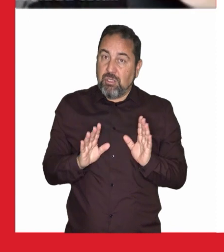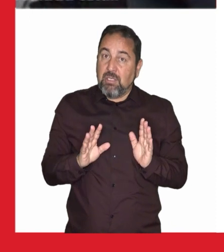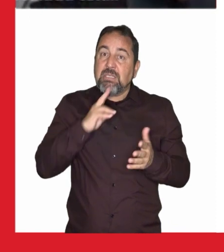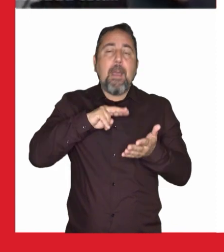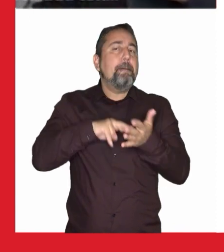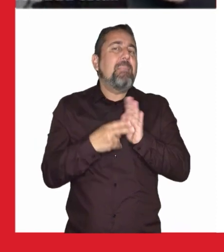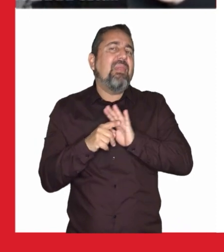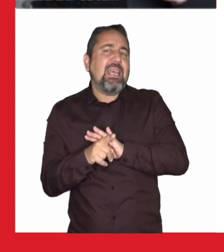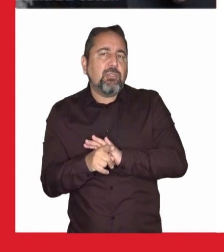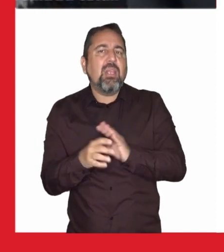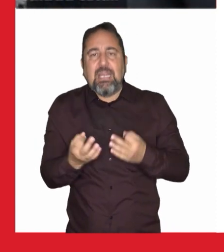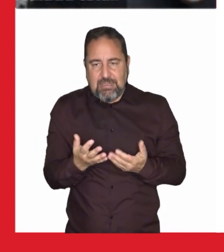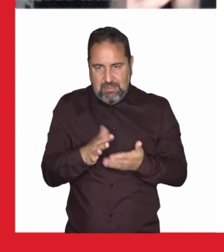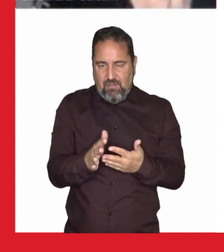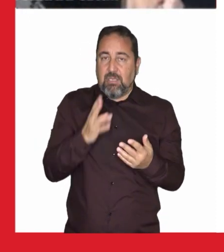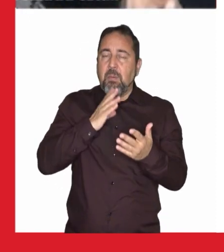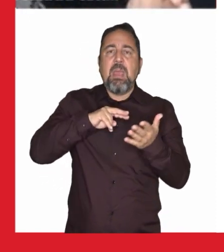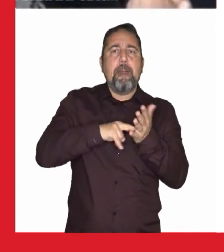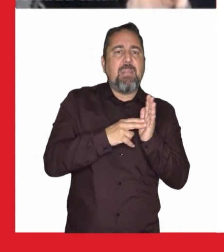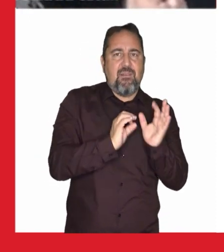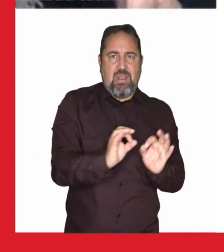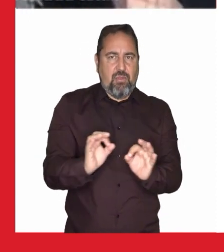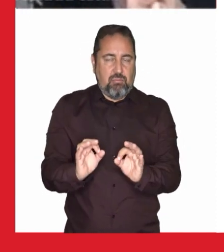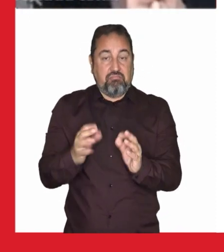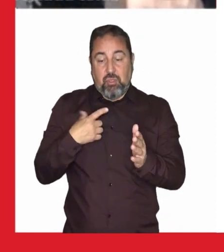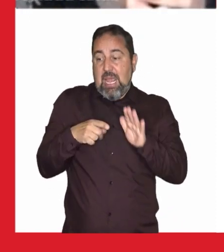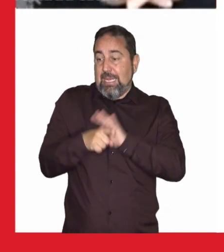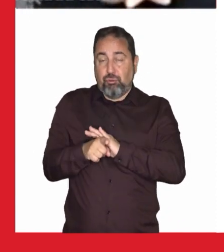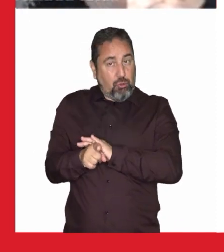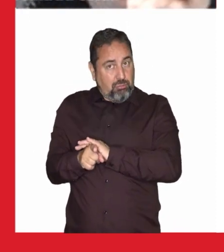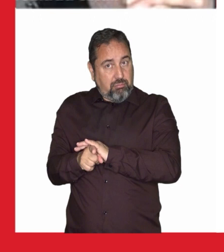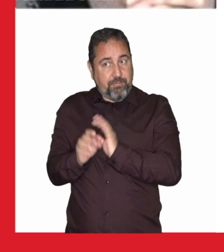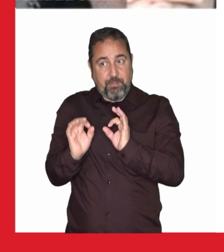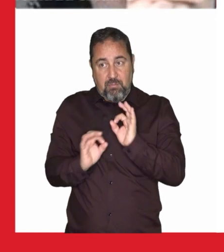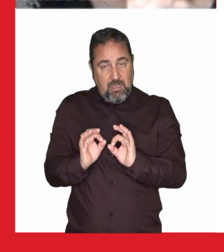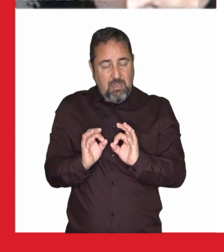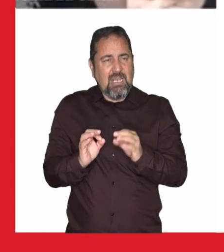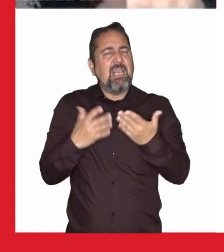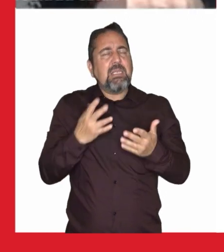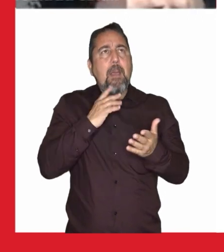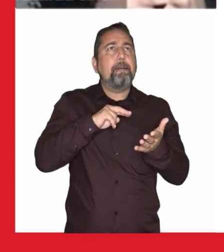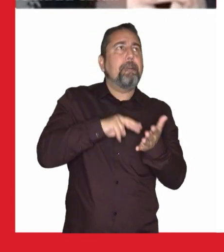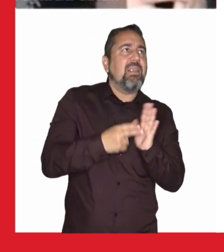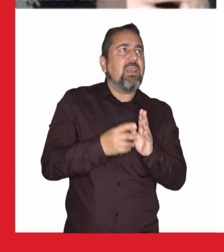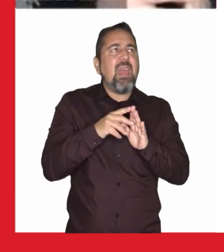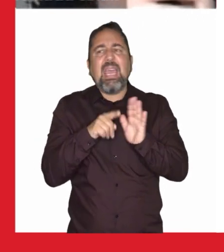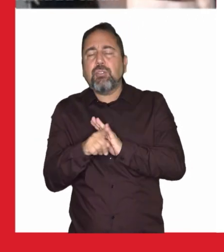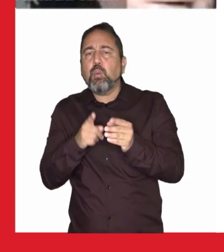muchísimo más que eso. ¿Vale? Entonces, ¿qué es un plan de gestión? Un plan de gestión es una planificación de la